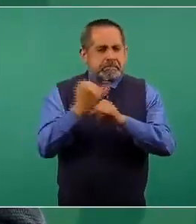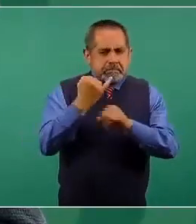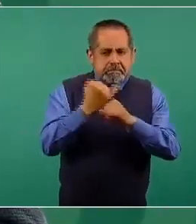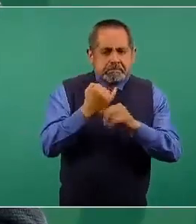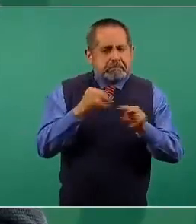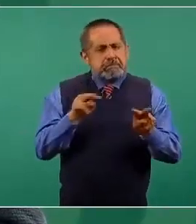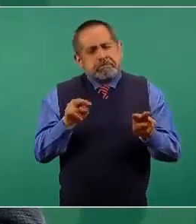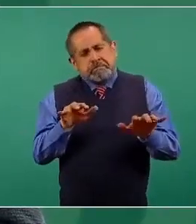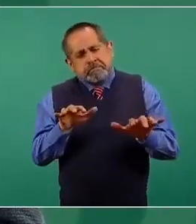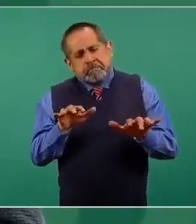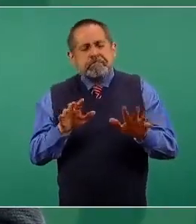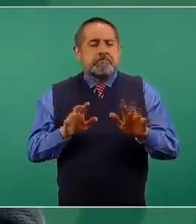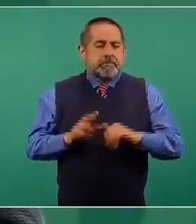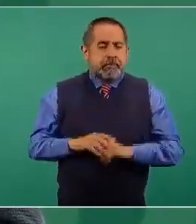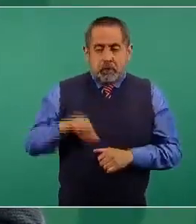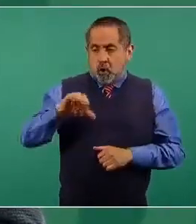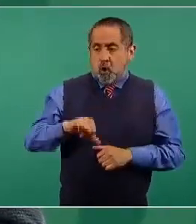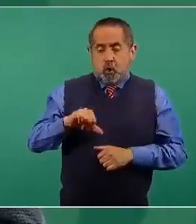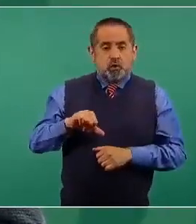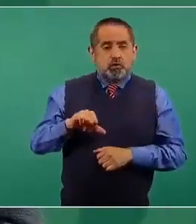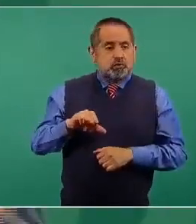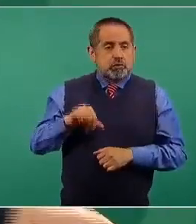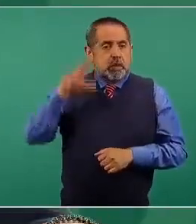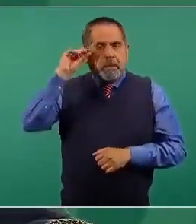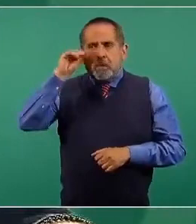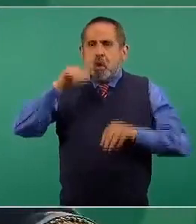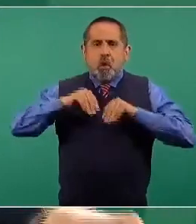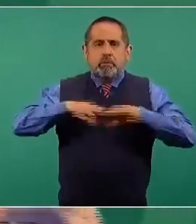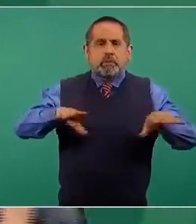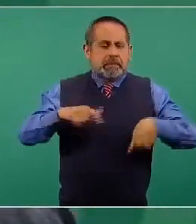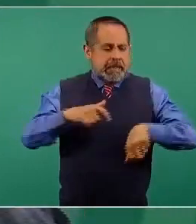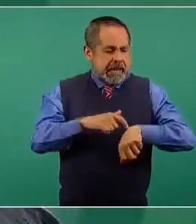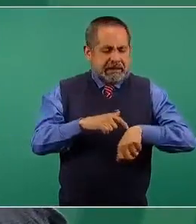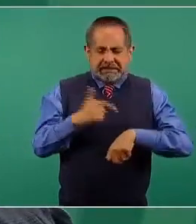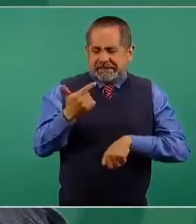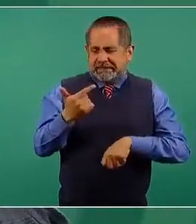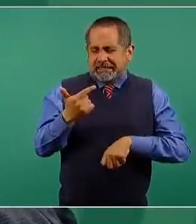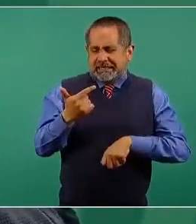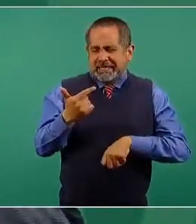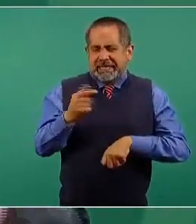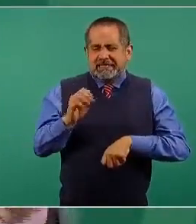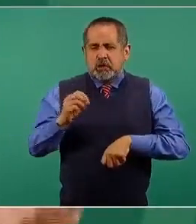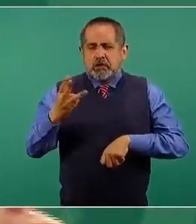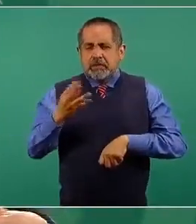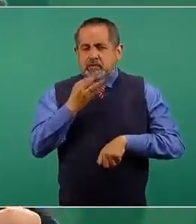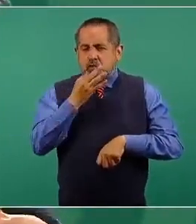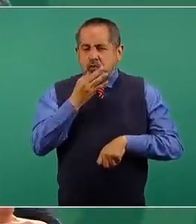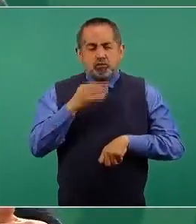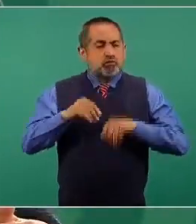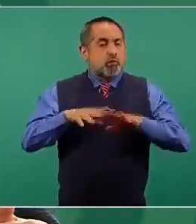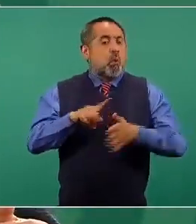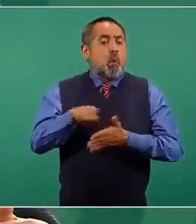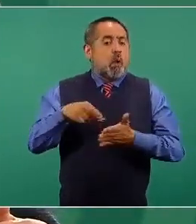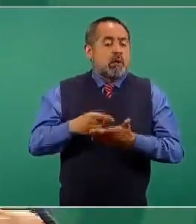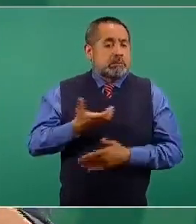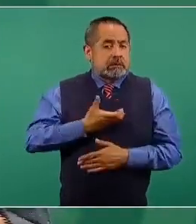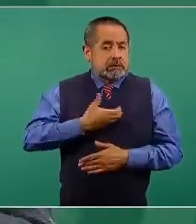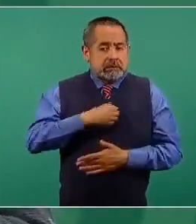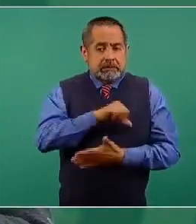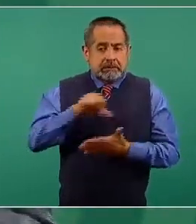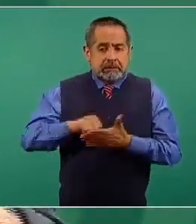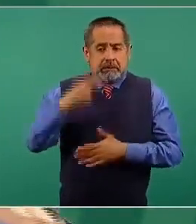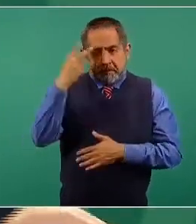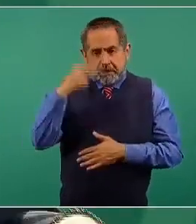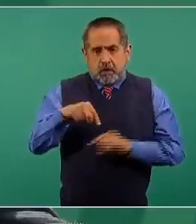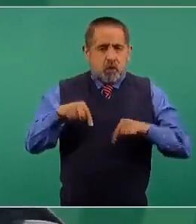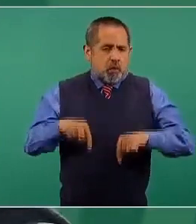sociales, el día de hoy estamos transmitiendo, siendo las 7:19 horas con 3 minutos, desde Palacio Nacional en